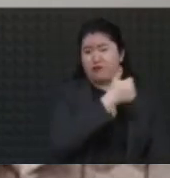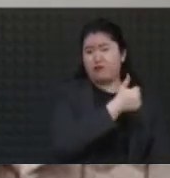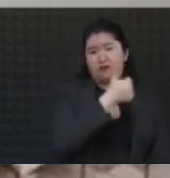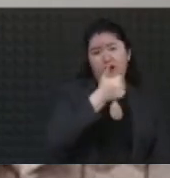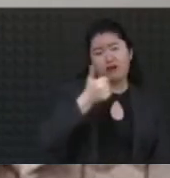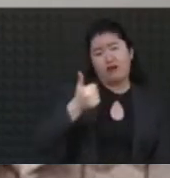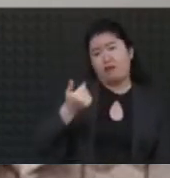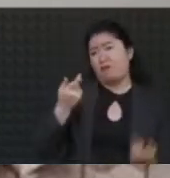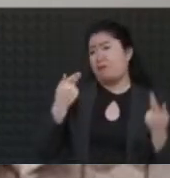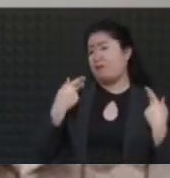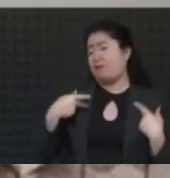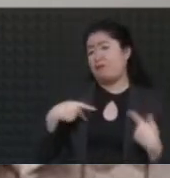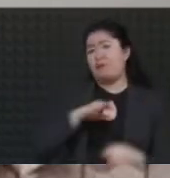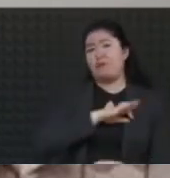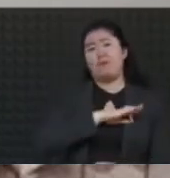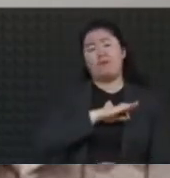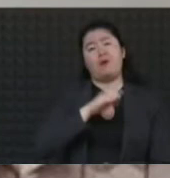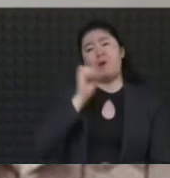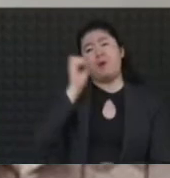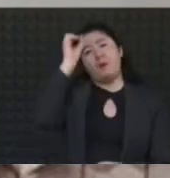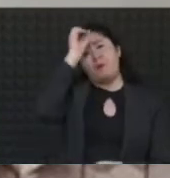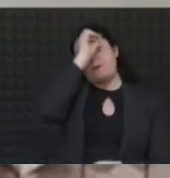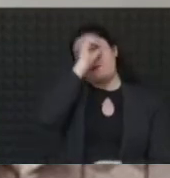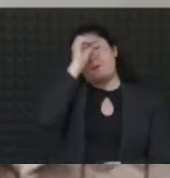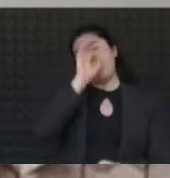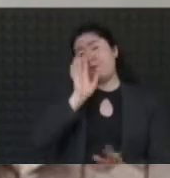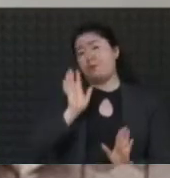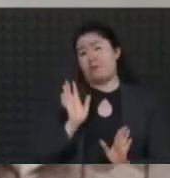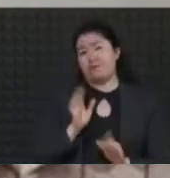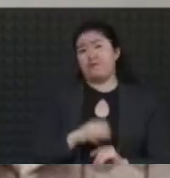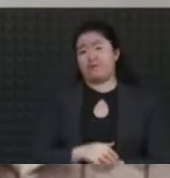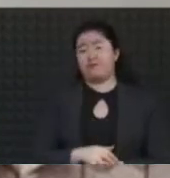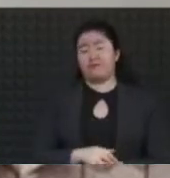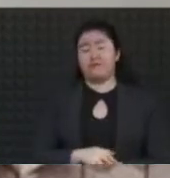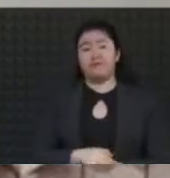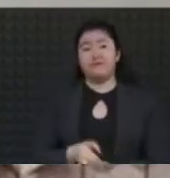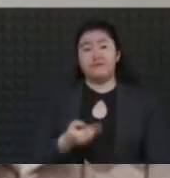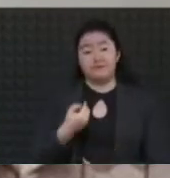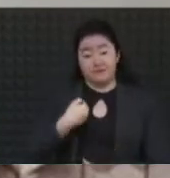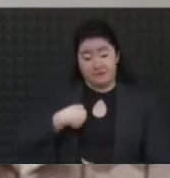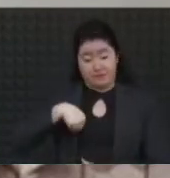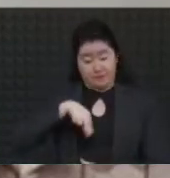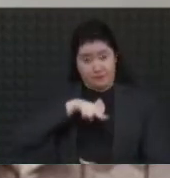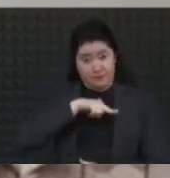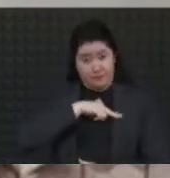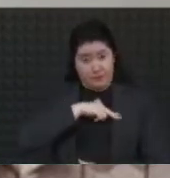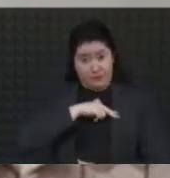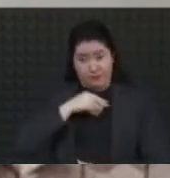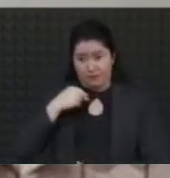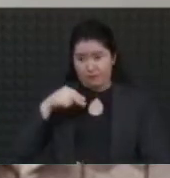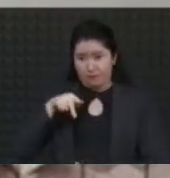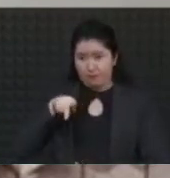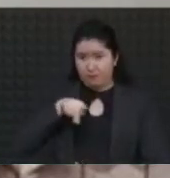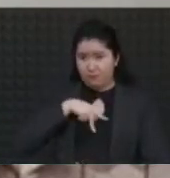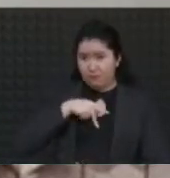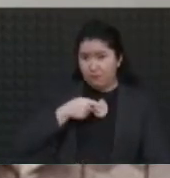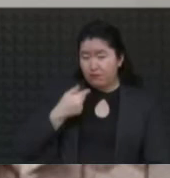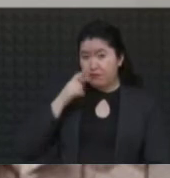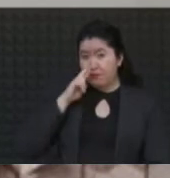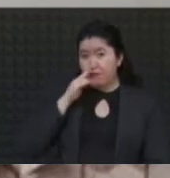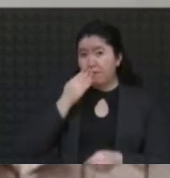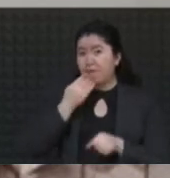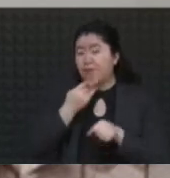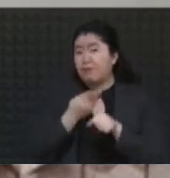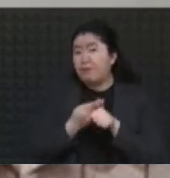de plantear lo que le corresponda. Nosotros lo que tenemos por responsabilidad es de